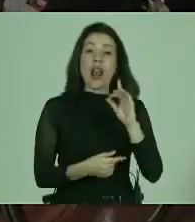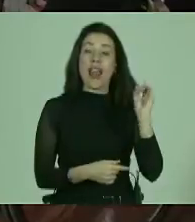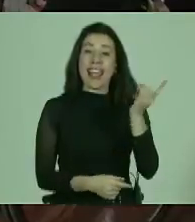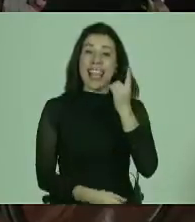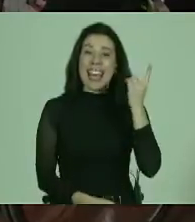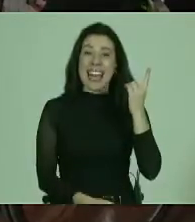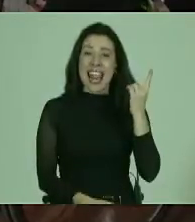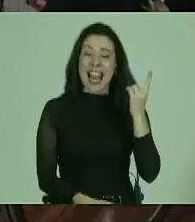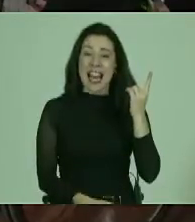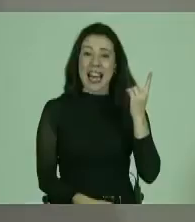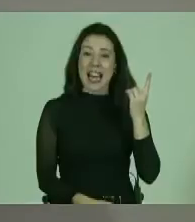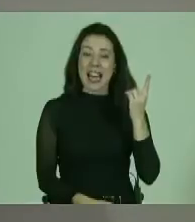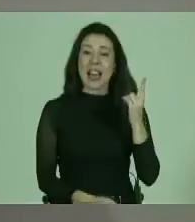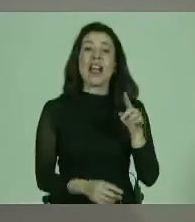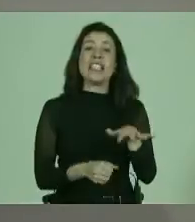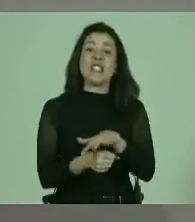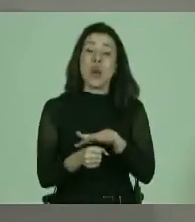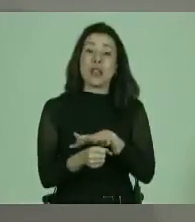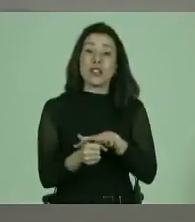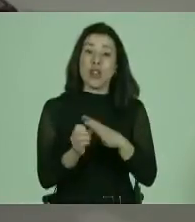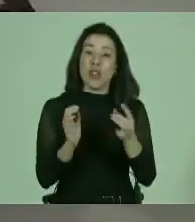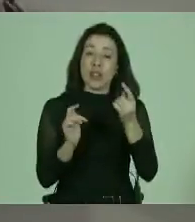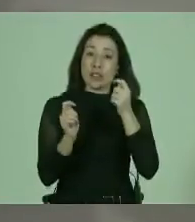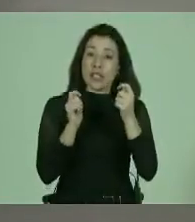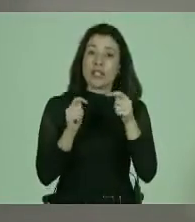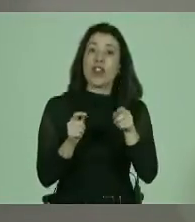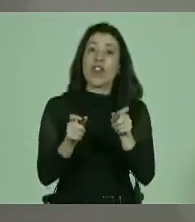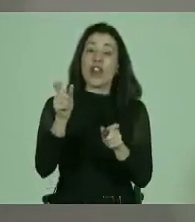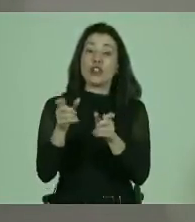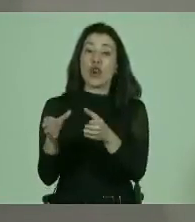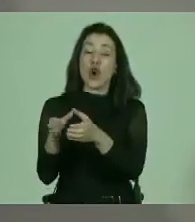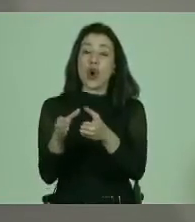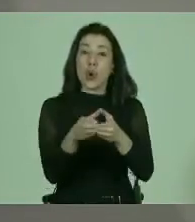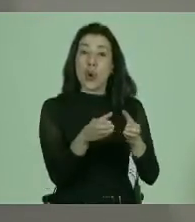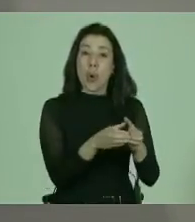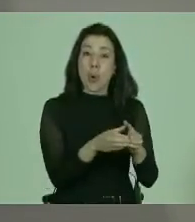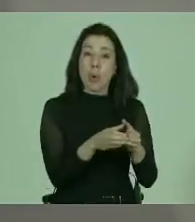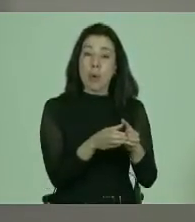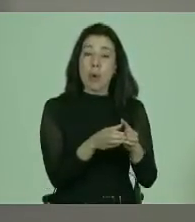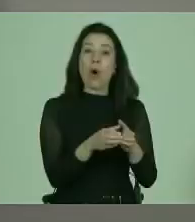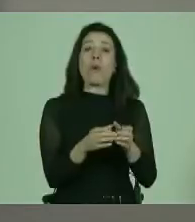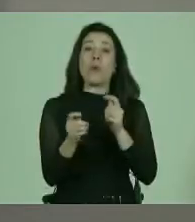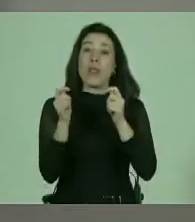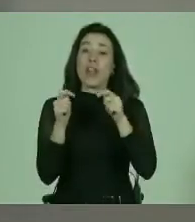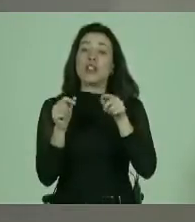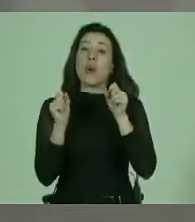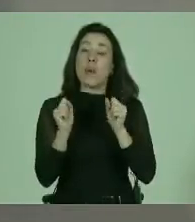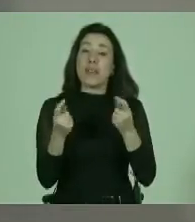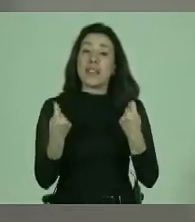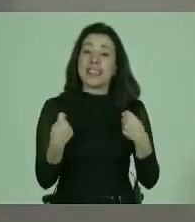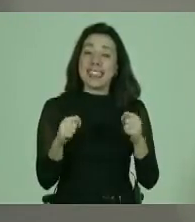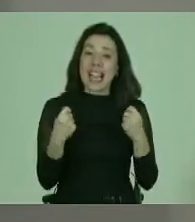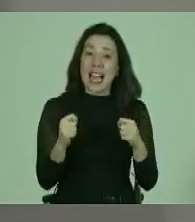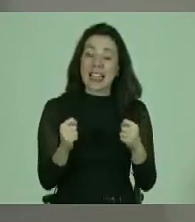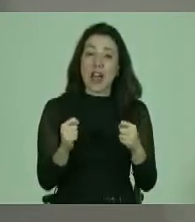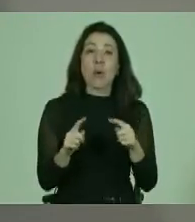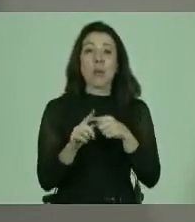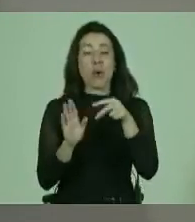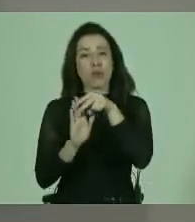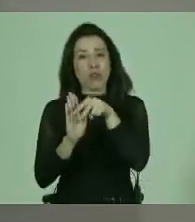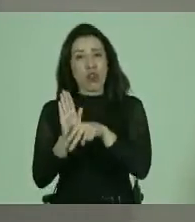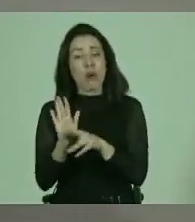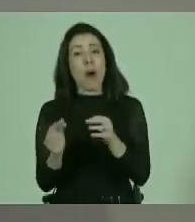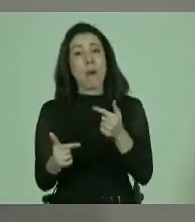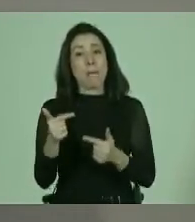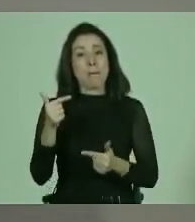de la situación de vulnerabilidad de los grupos que de ruina como vulnerables pueden ser tratados no sé normativamente o